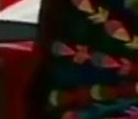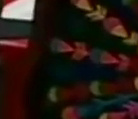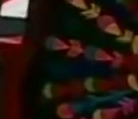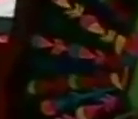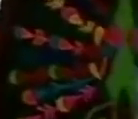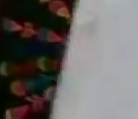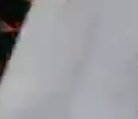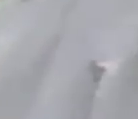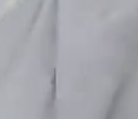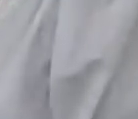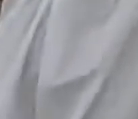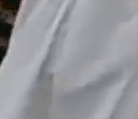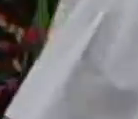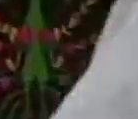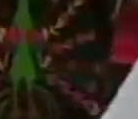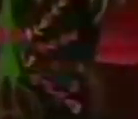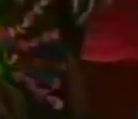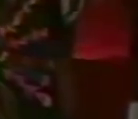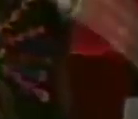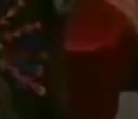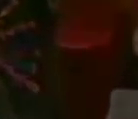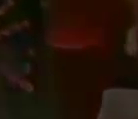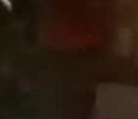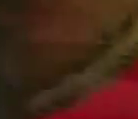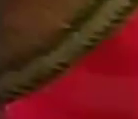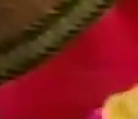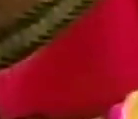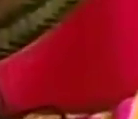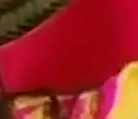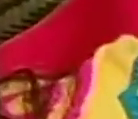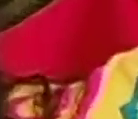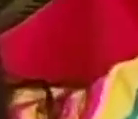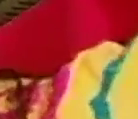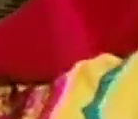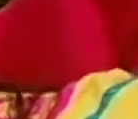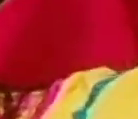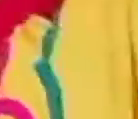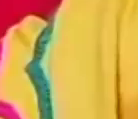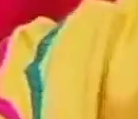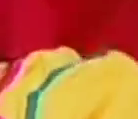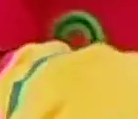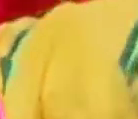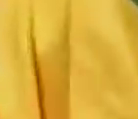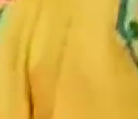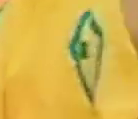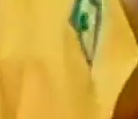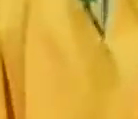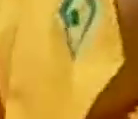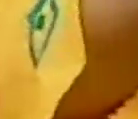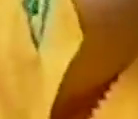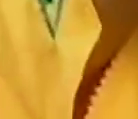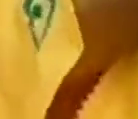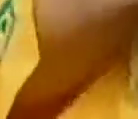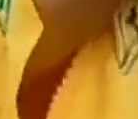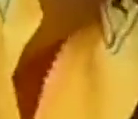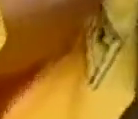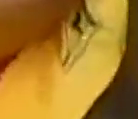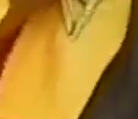con galaca, ponale con danola. Pina mole con copo de